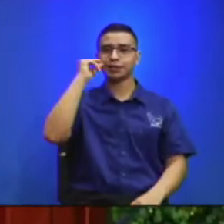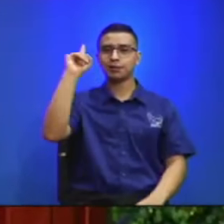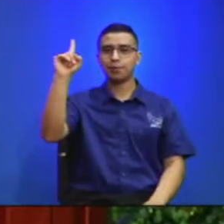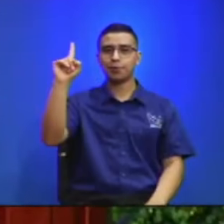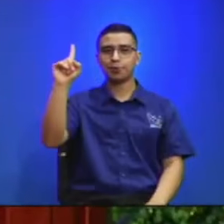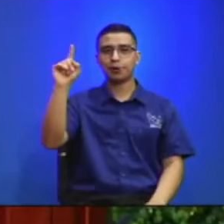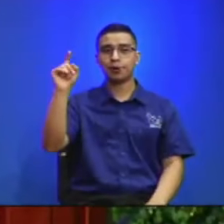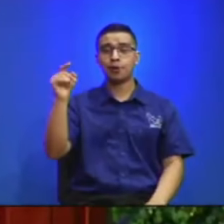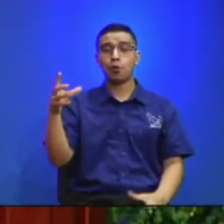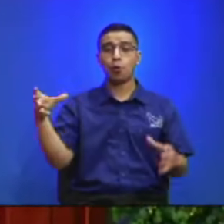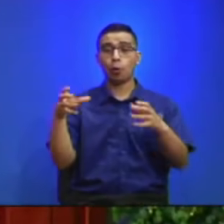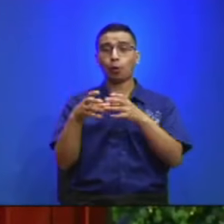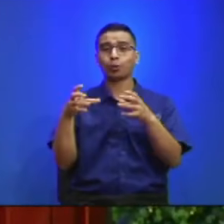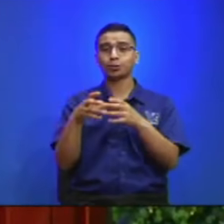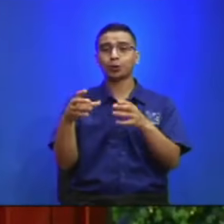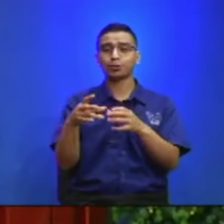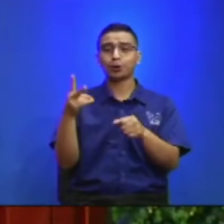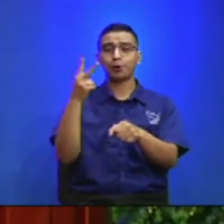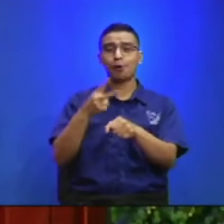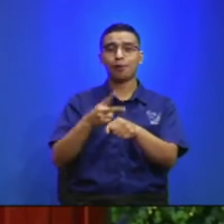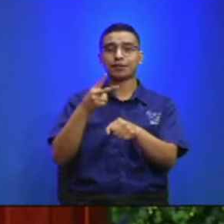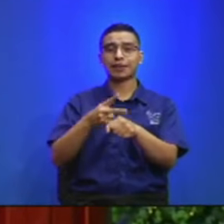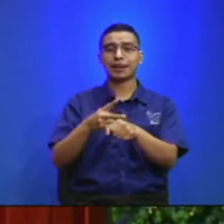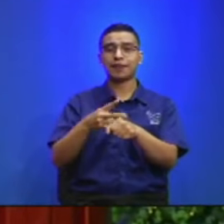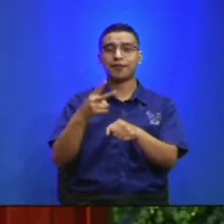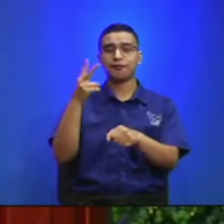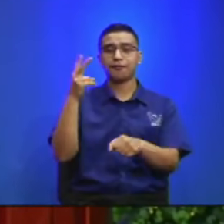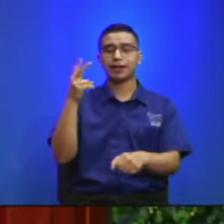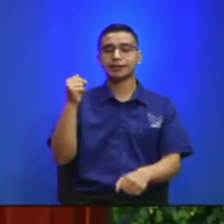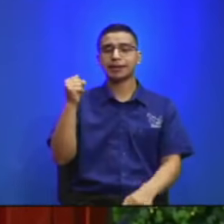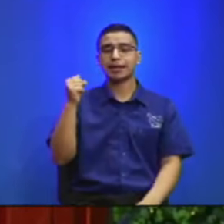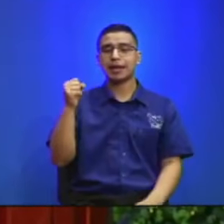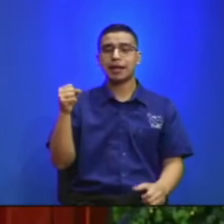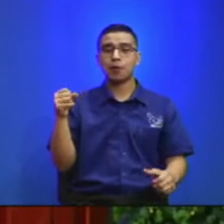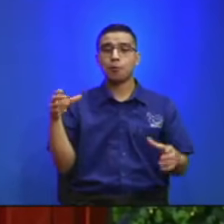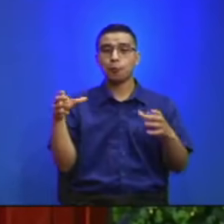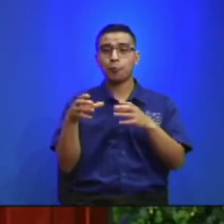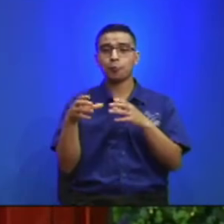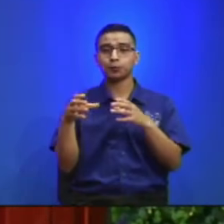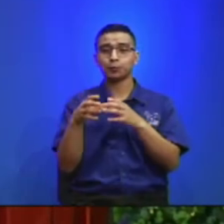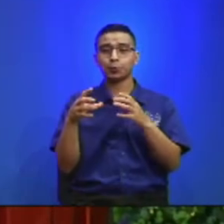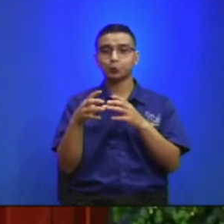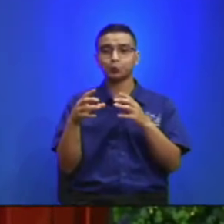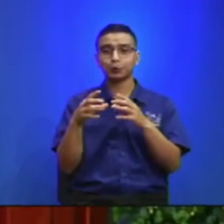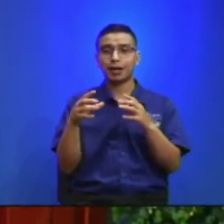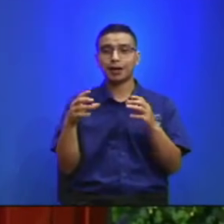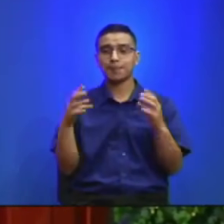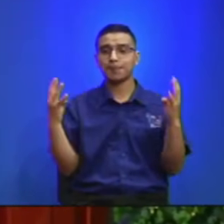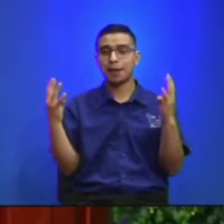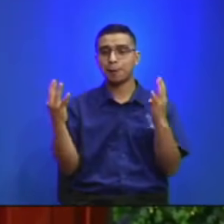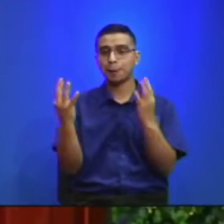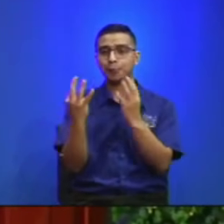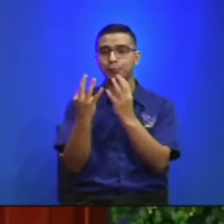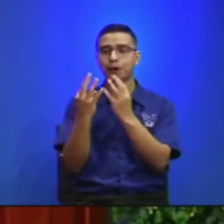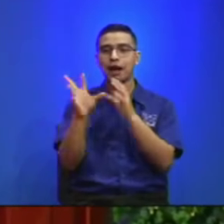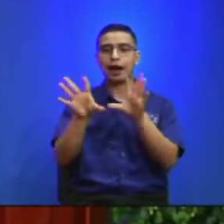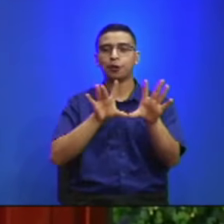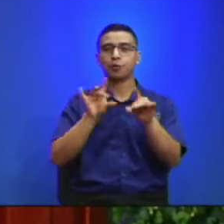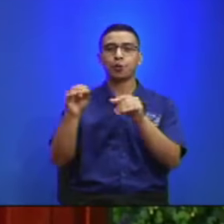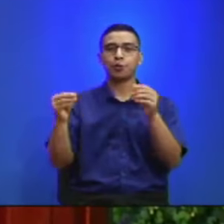estamos juntos otra vez en unidad algo nuevo